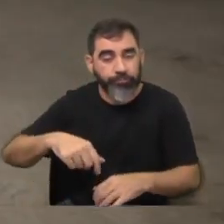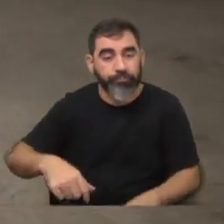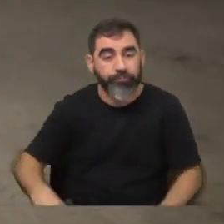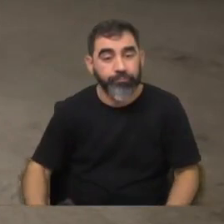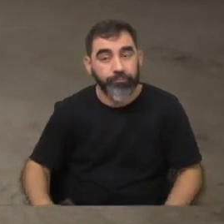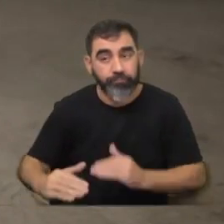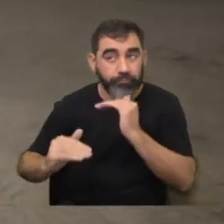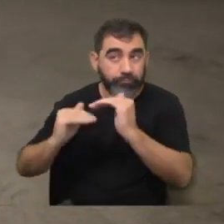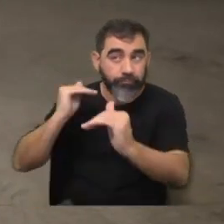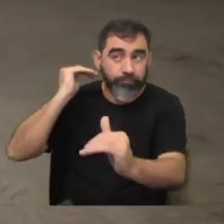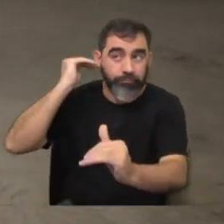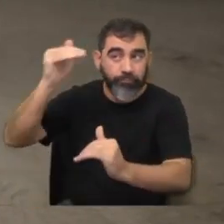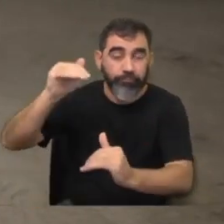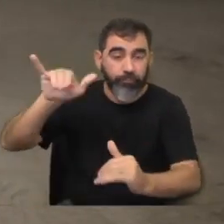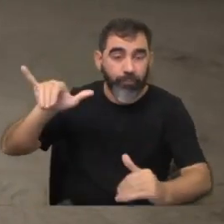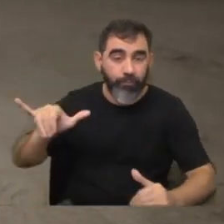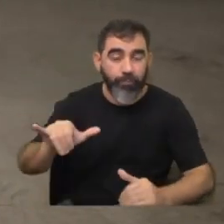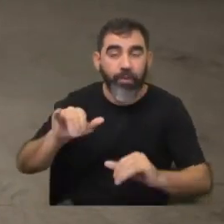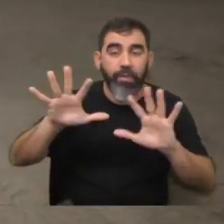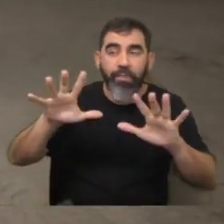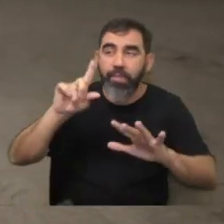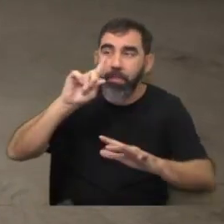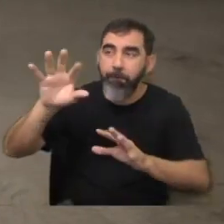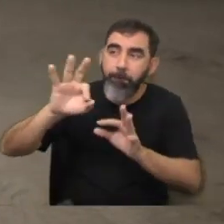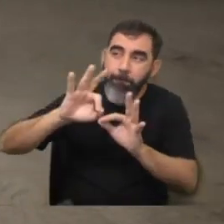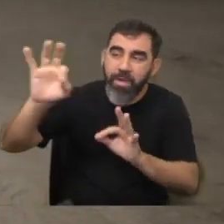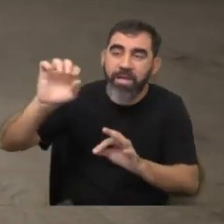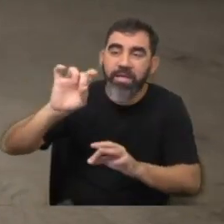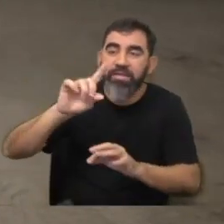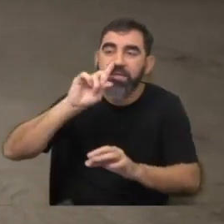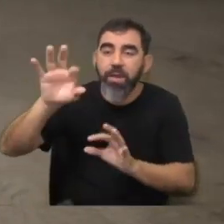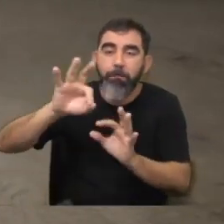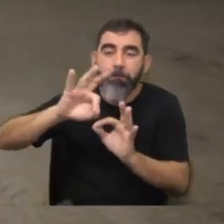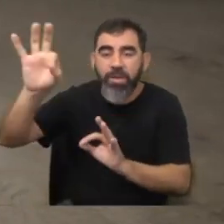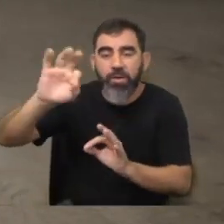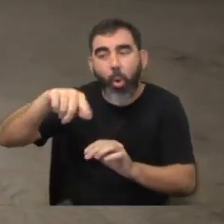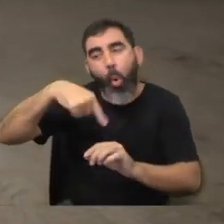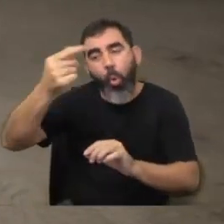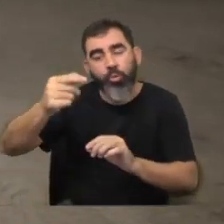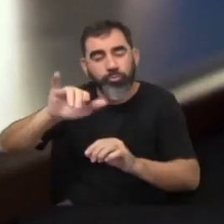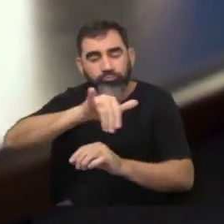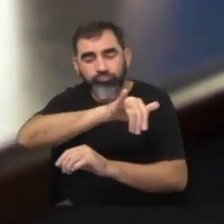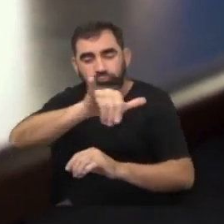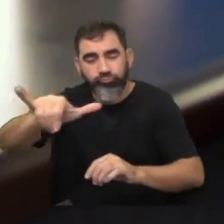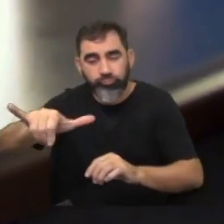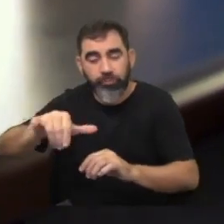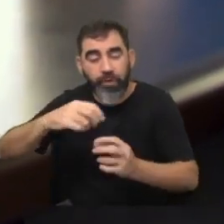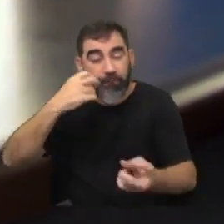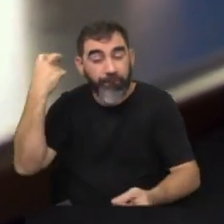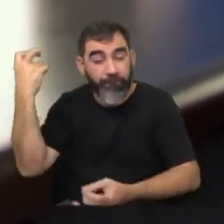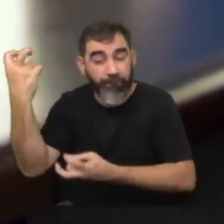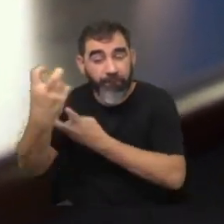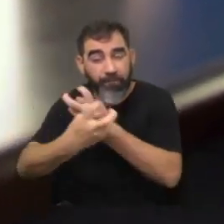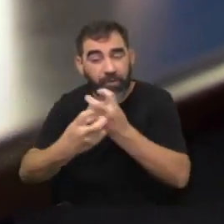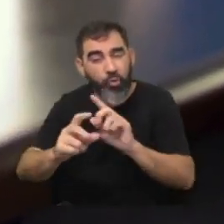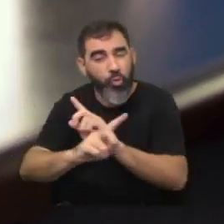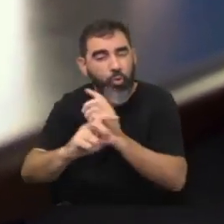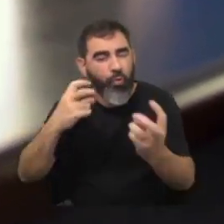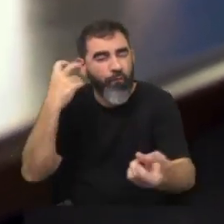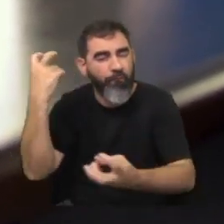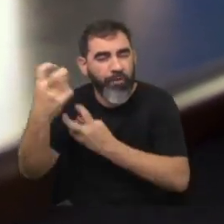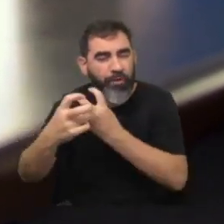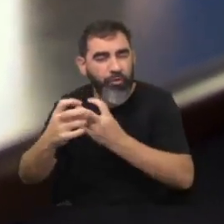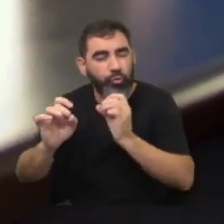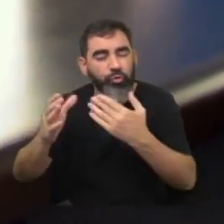En altura, cuando el avión vuela a 10.000 metros, a 15.000 metros, hay otro tipo de turbulencias. Ahí el viento no es tan turbulento, salvo